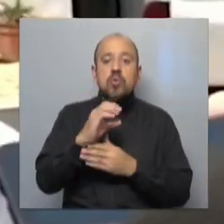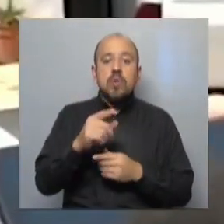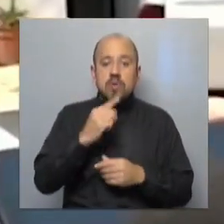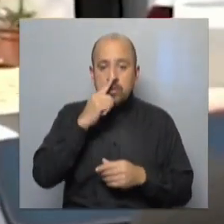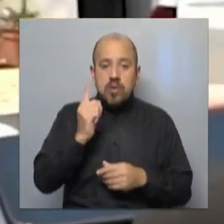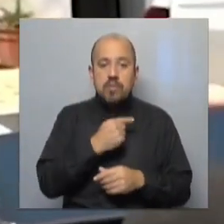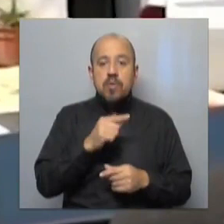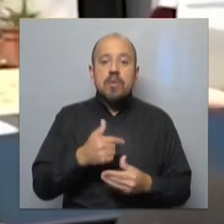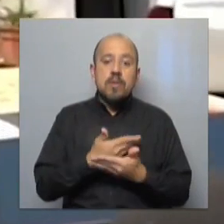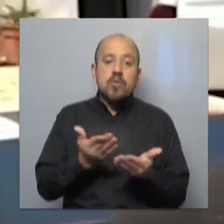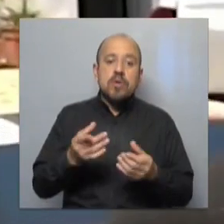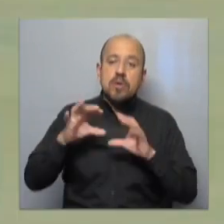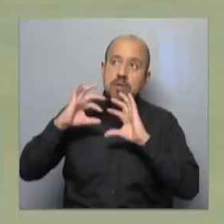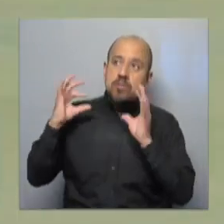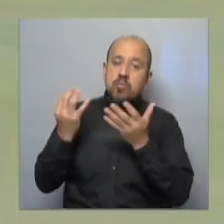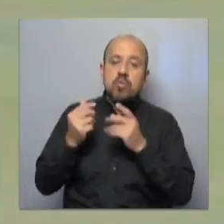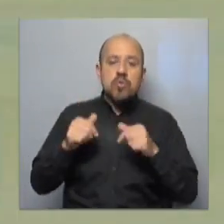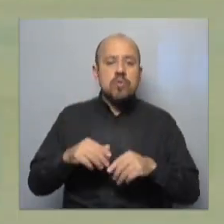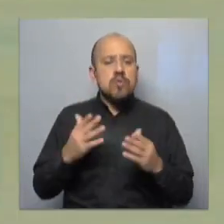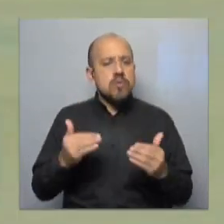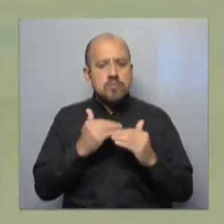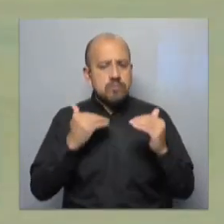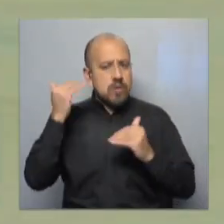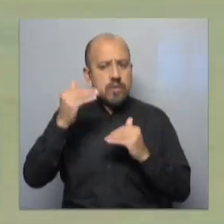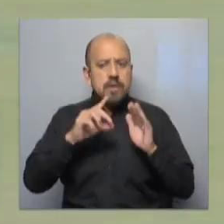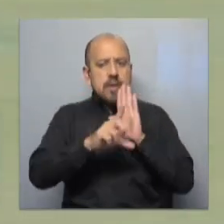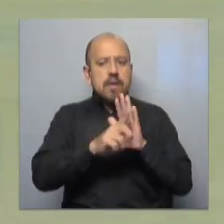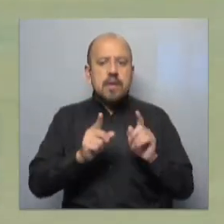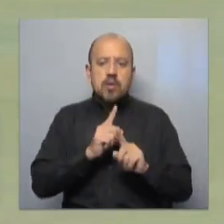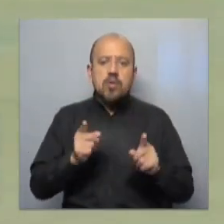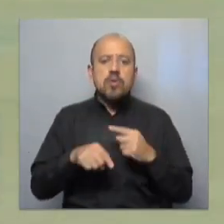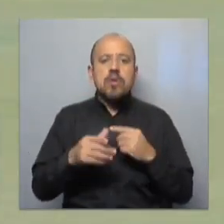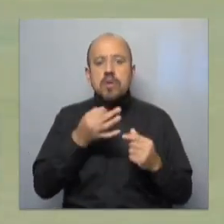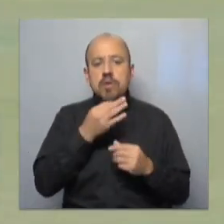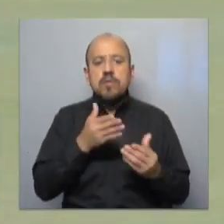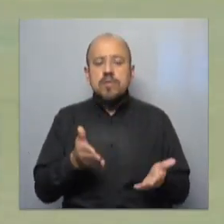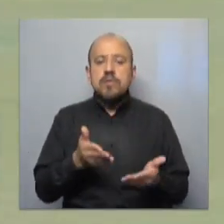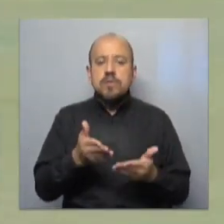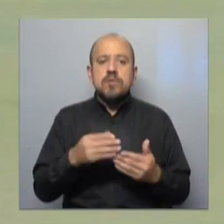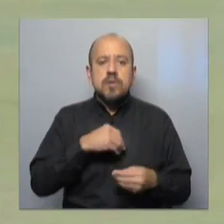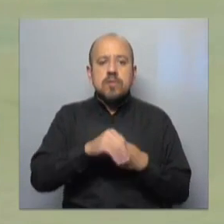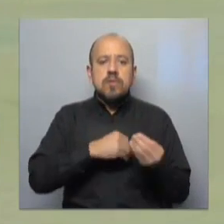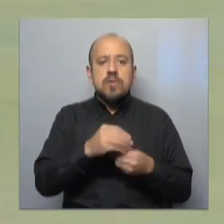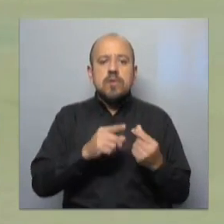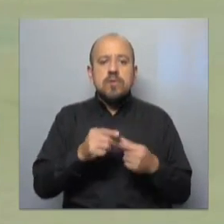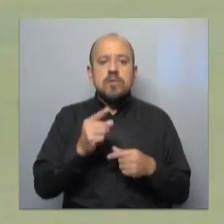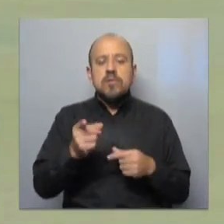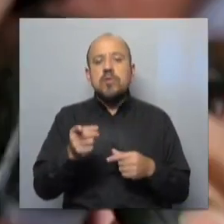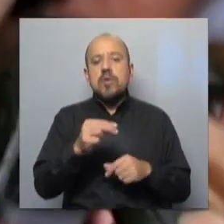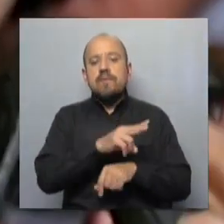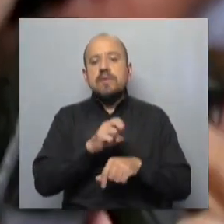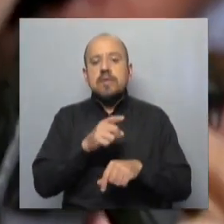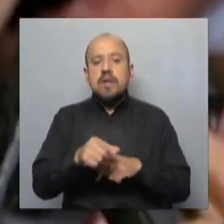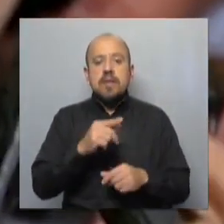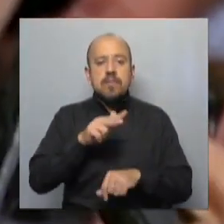velocidad para mostrarle al mundo que nadie está por encima de la ley y expreso solidaridad con la familia del ex fiscal y con todo el pueblo paraguayo